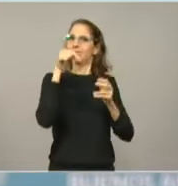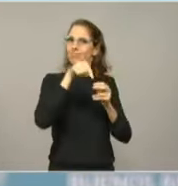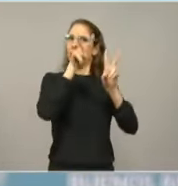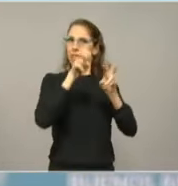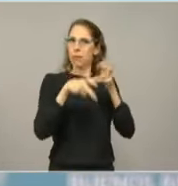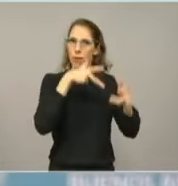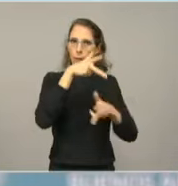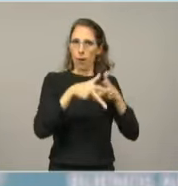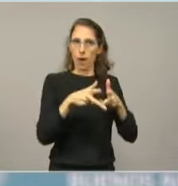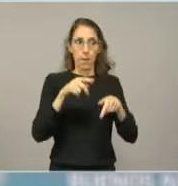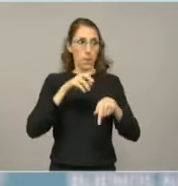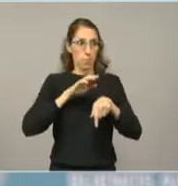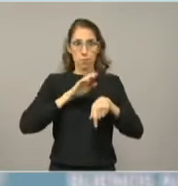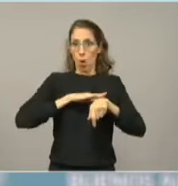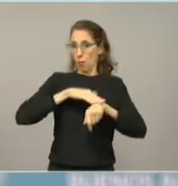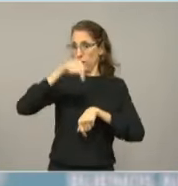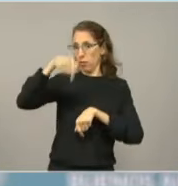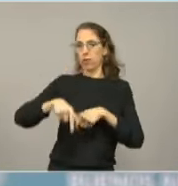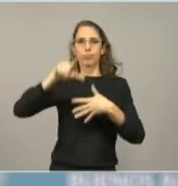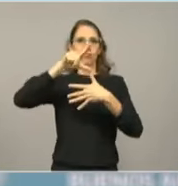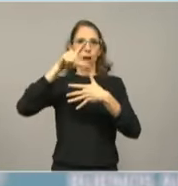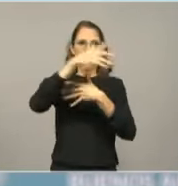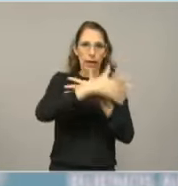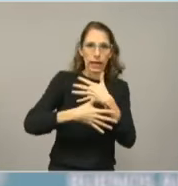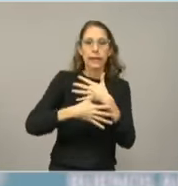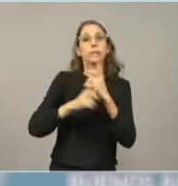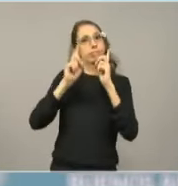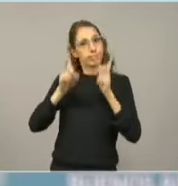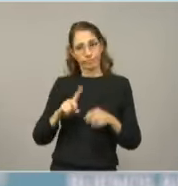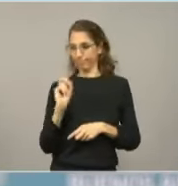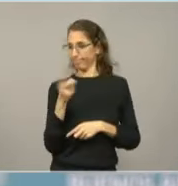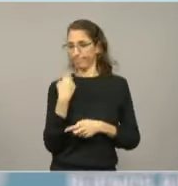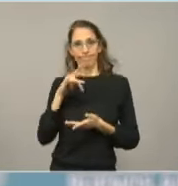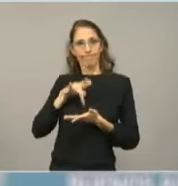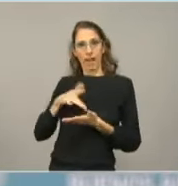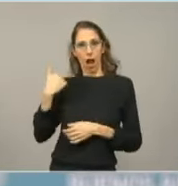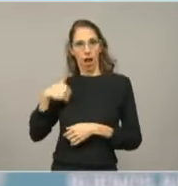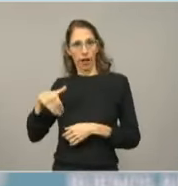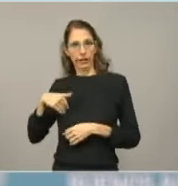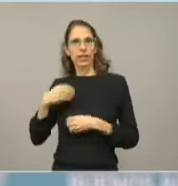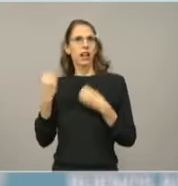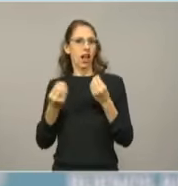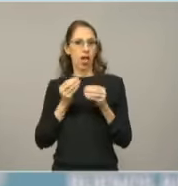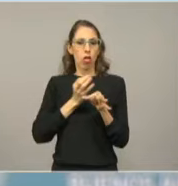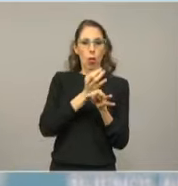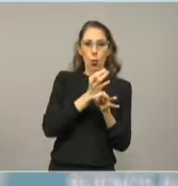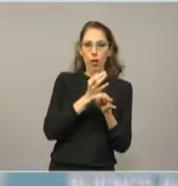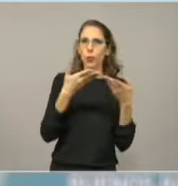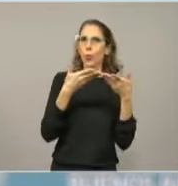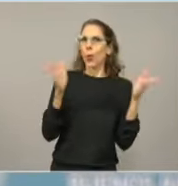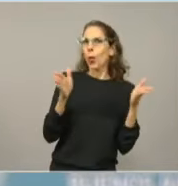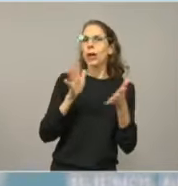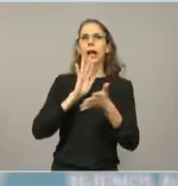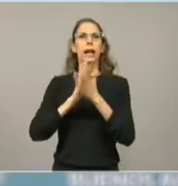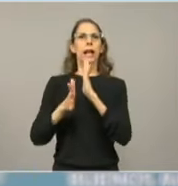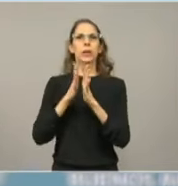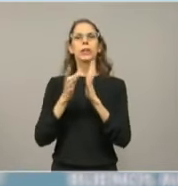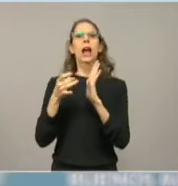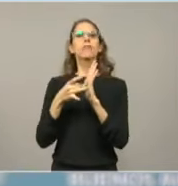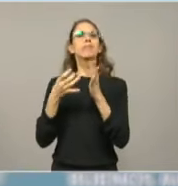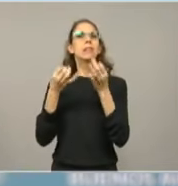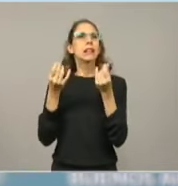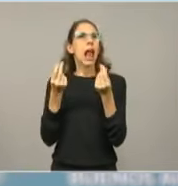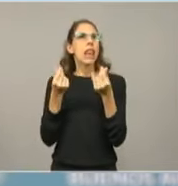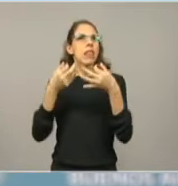en donde en América Latina y también en Argentina la educación pública eh gratuita obviamente y de calidad está